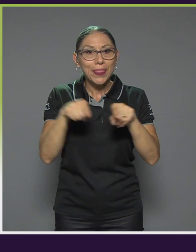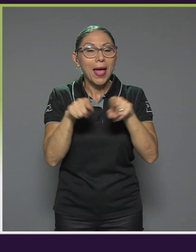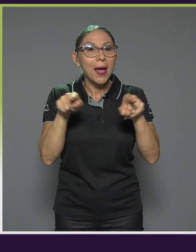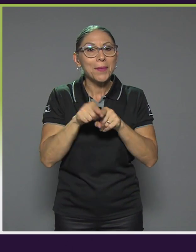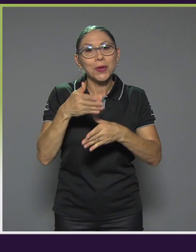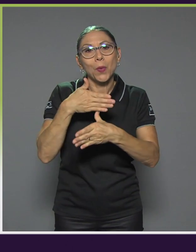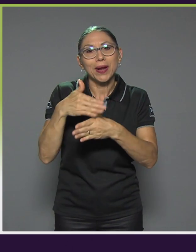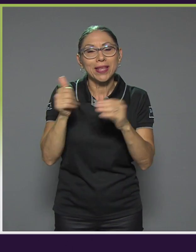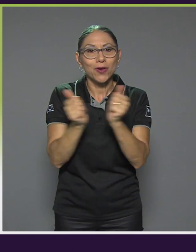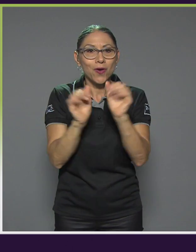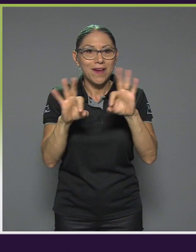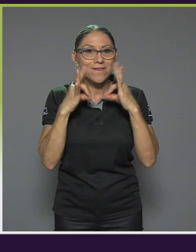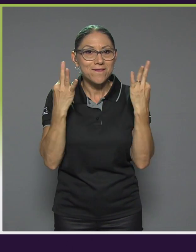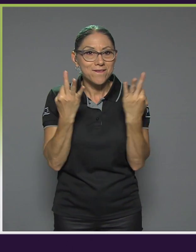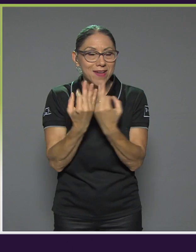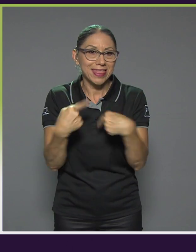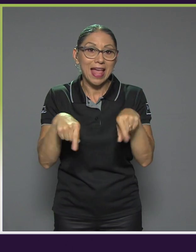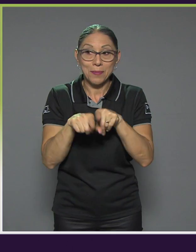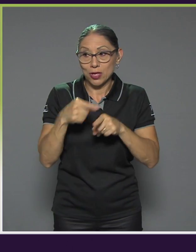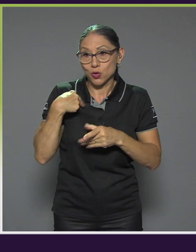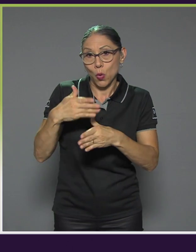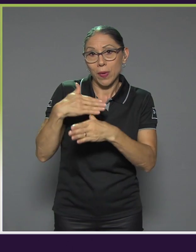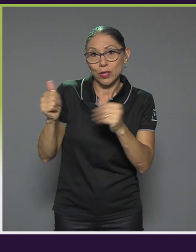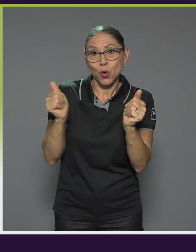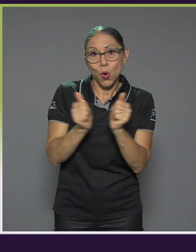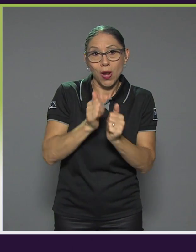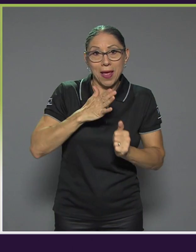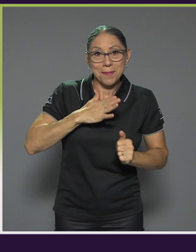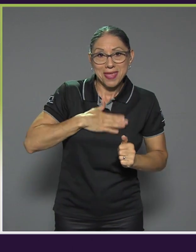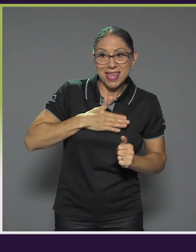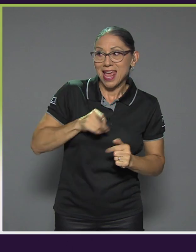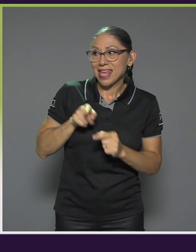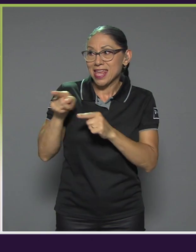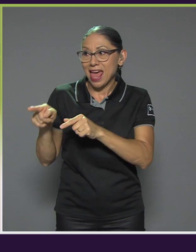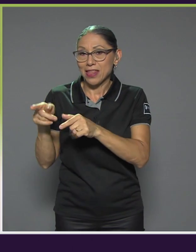trama mil y el subcompacto la misma mía dejó la suya